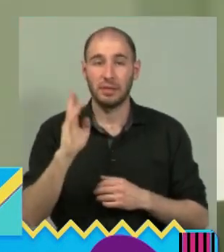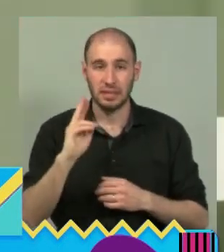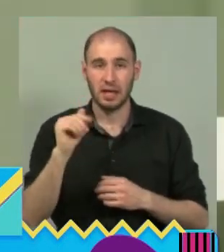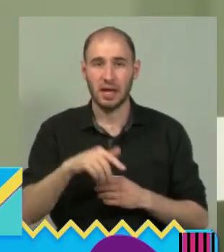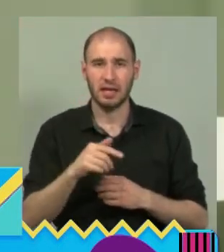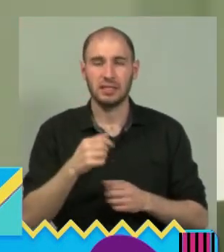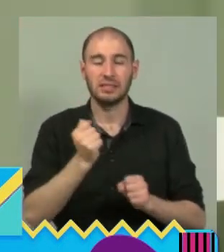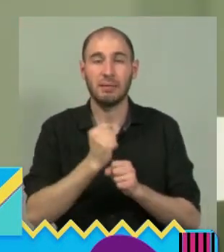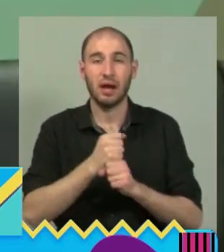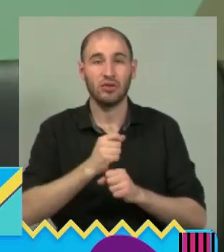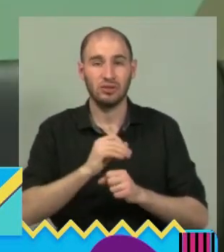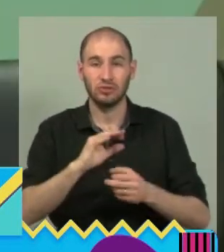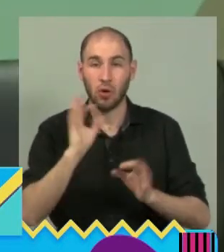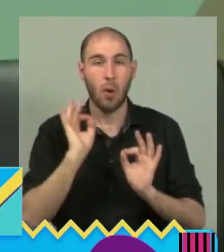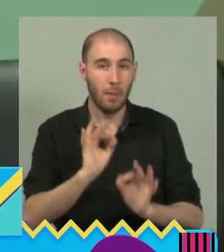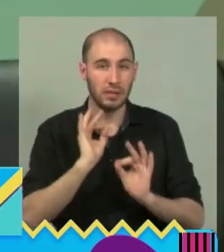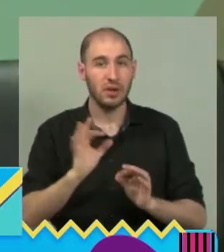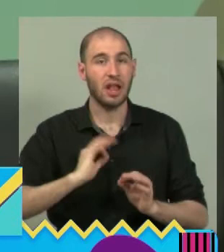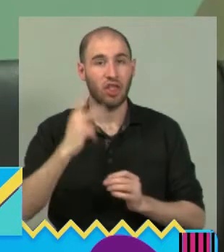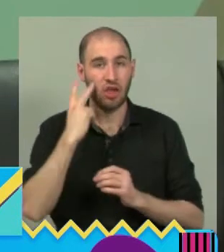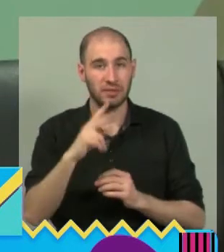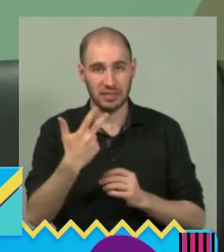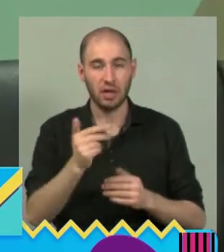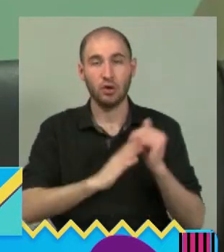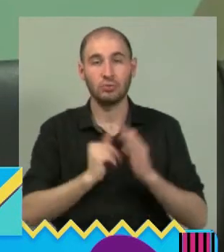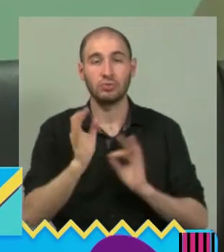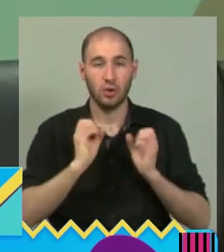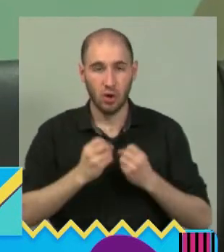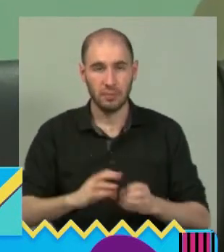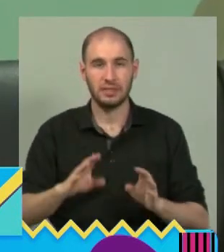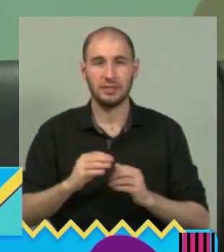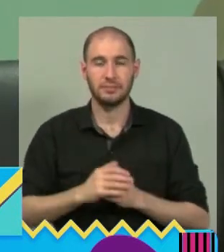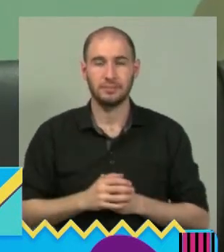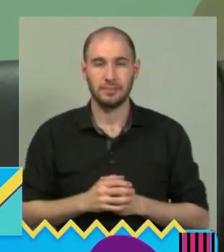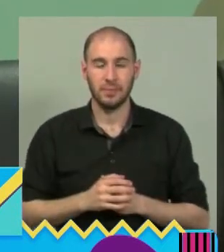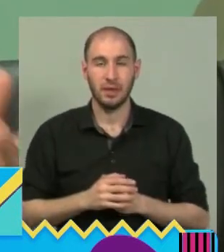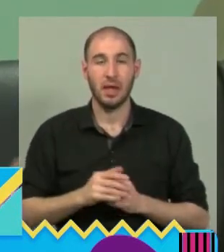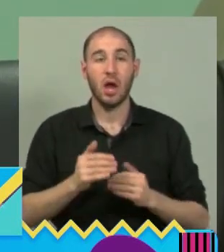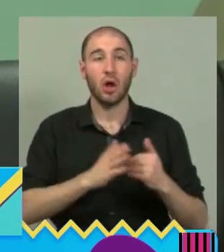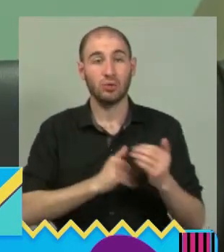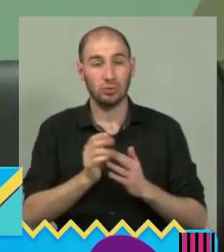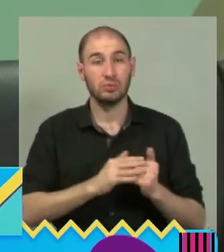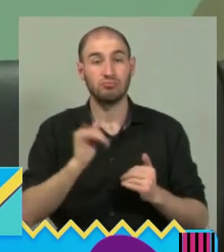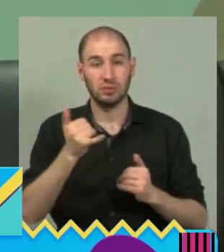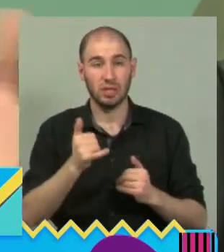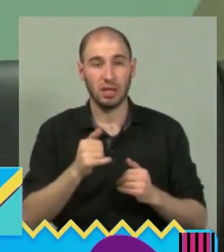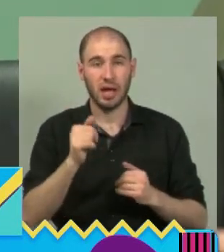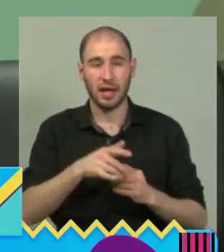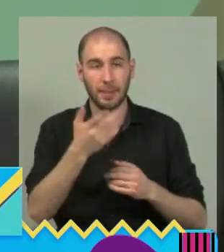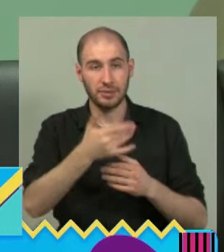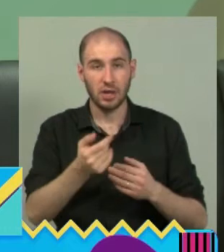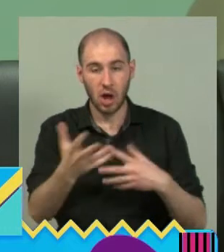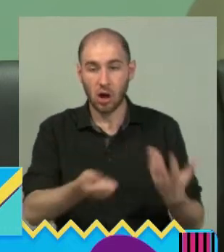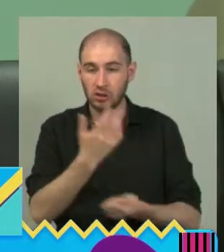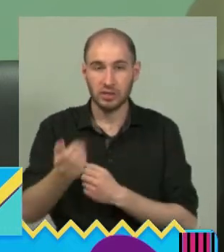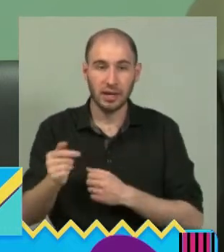haber desempleo cero en el año 2003, cuando empezó la construcción de Veladero, que en la construcción sí toman mano de